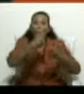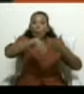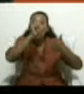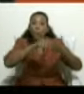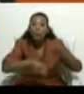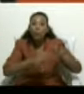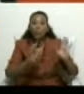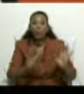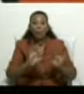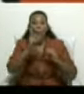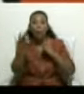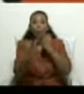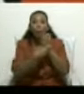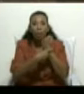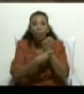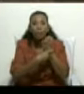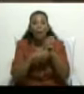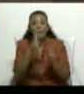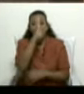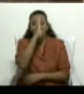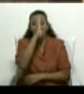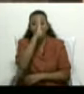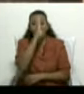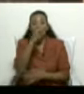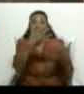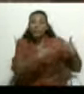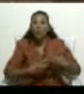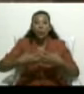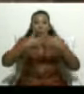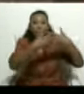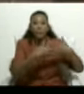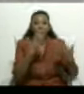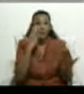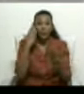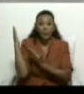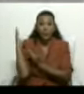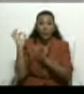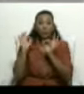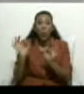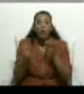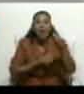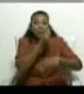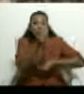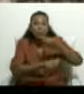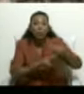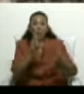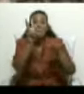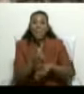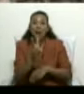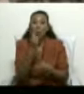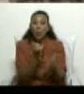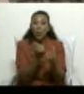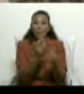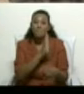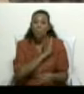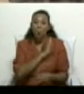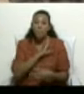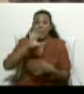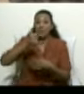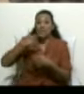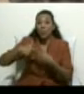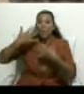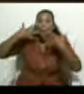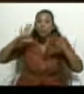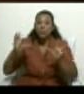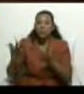suscrito por Juan Guaidó con el banco estadounidense JP Morgan para realizar una valoración de los activos de Citgo y